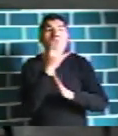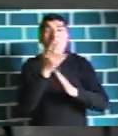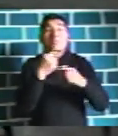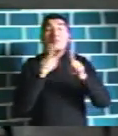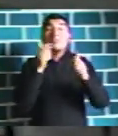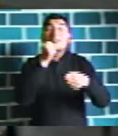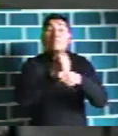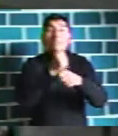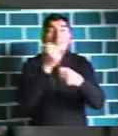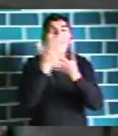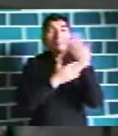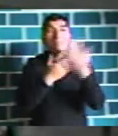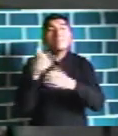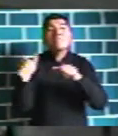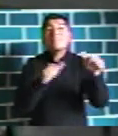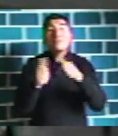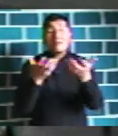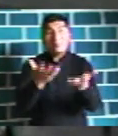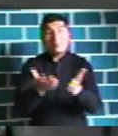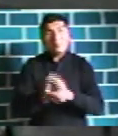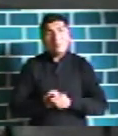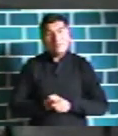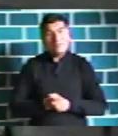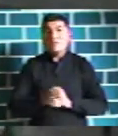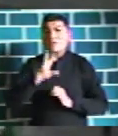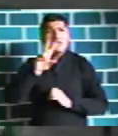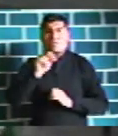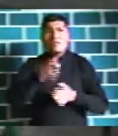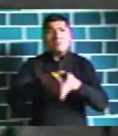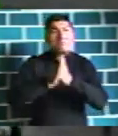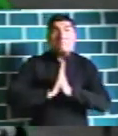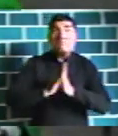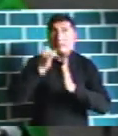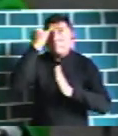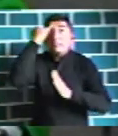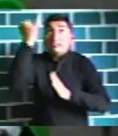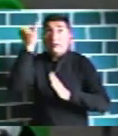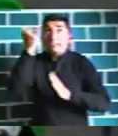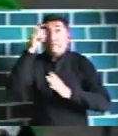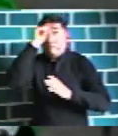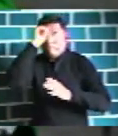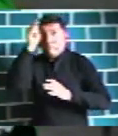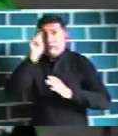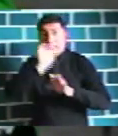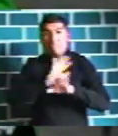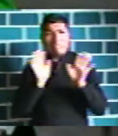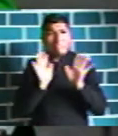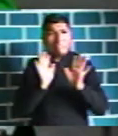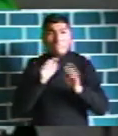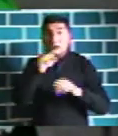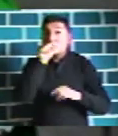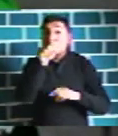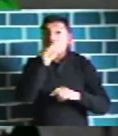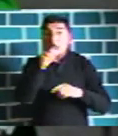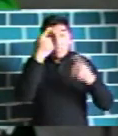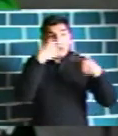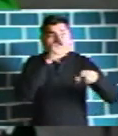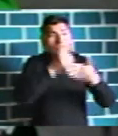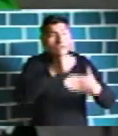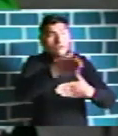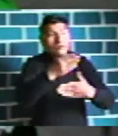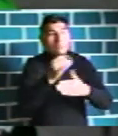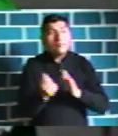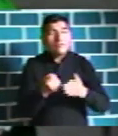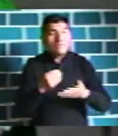con obras actúa no te están pidiendo sugerencias teóricas tu anda y compra un